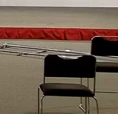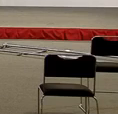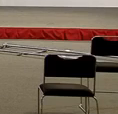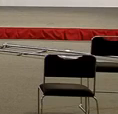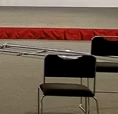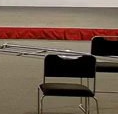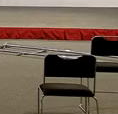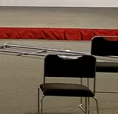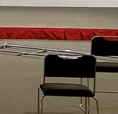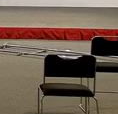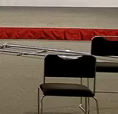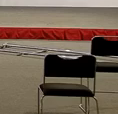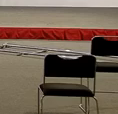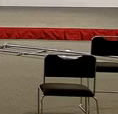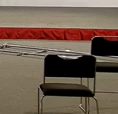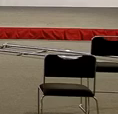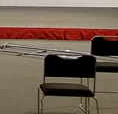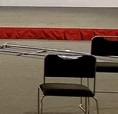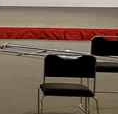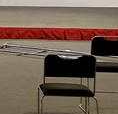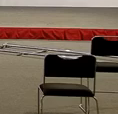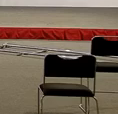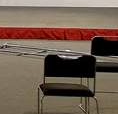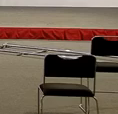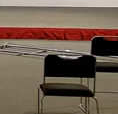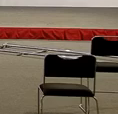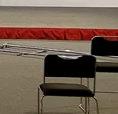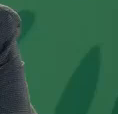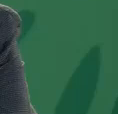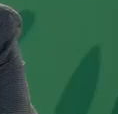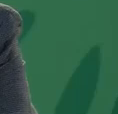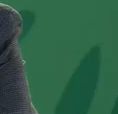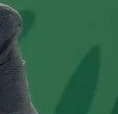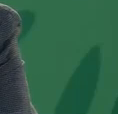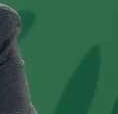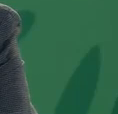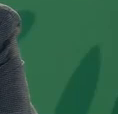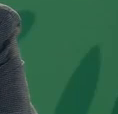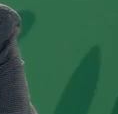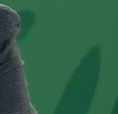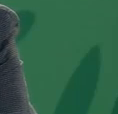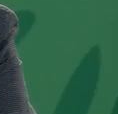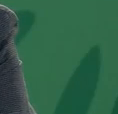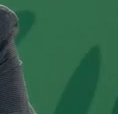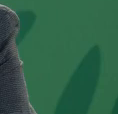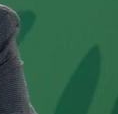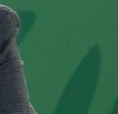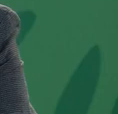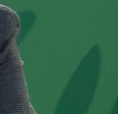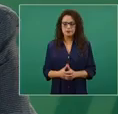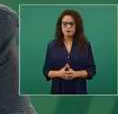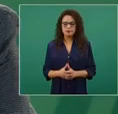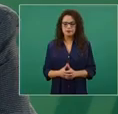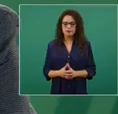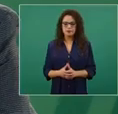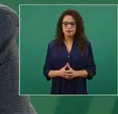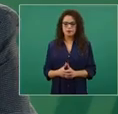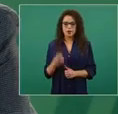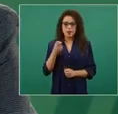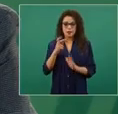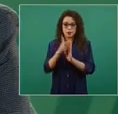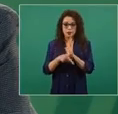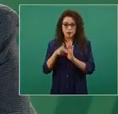En este primer video podemos observar diferentes elementos y podemos ver cómo a